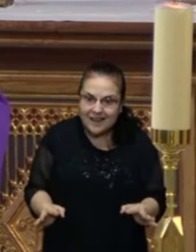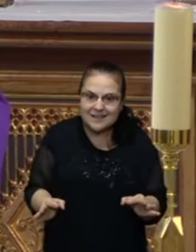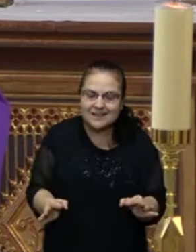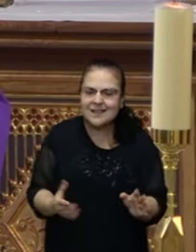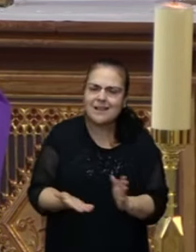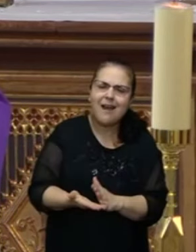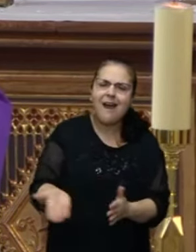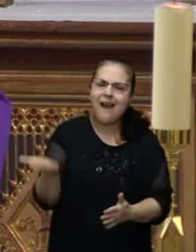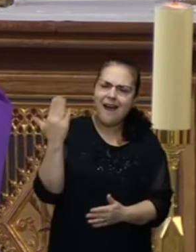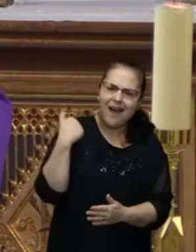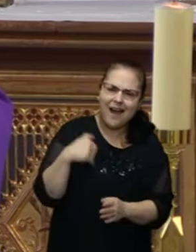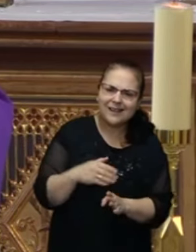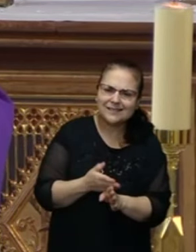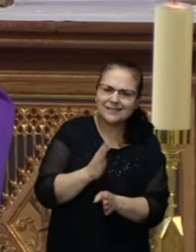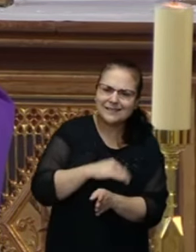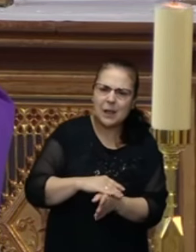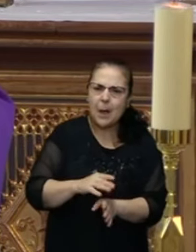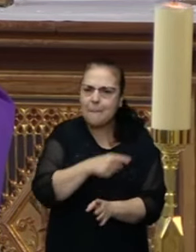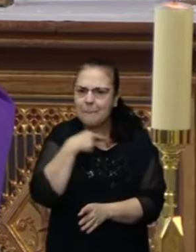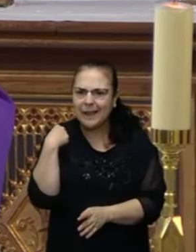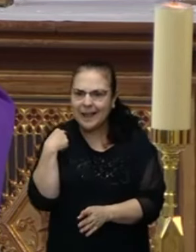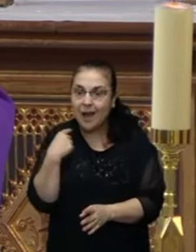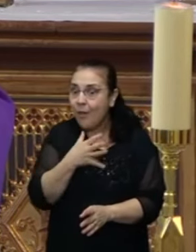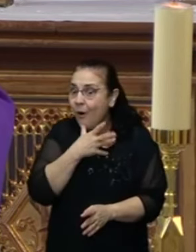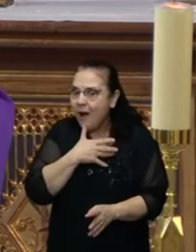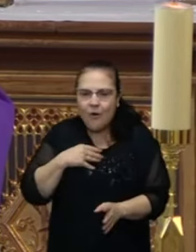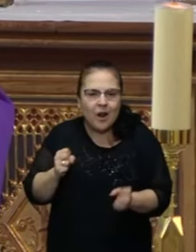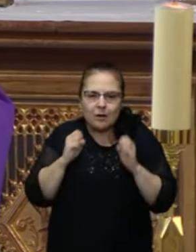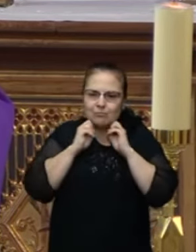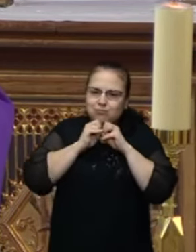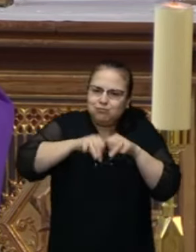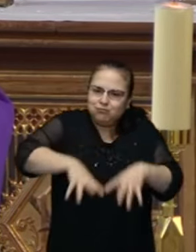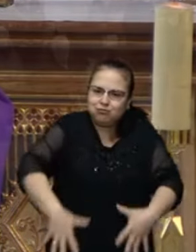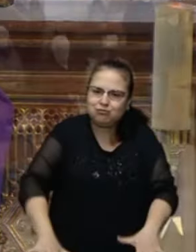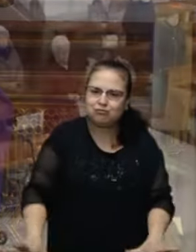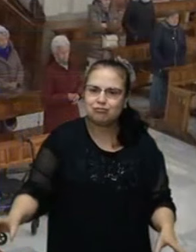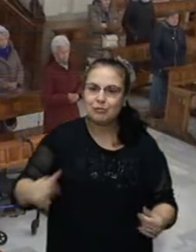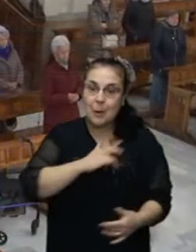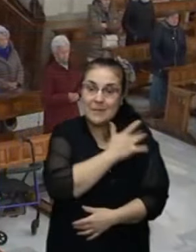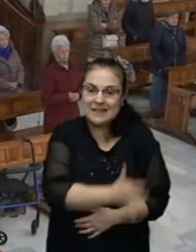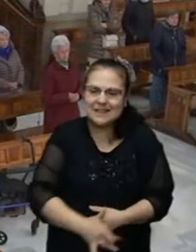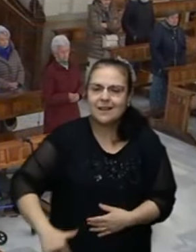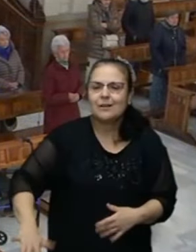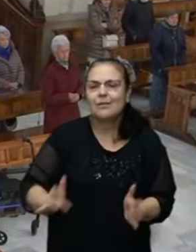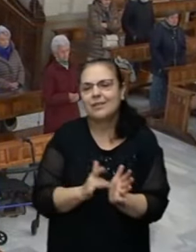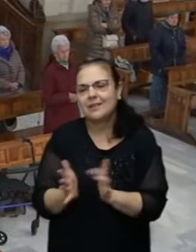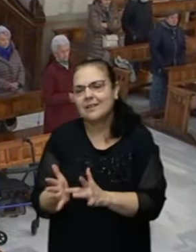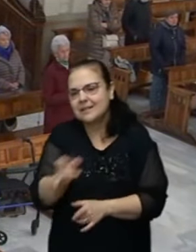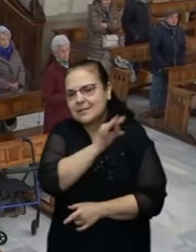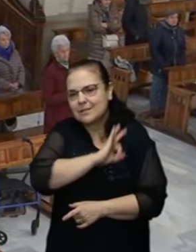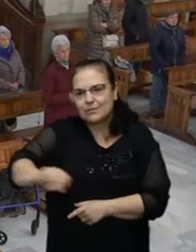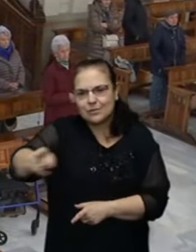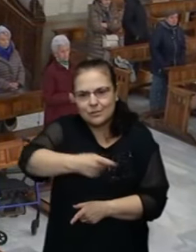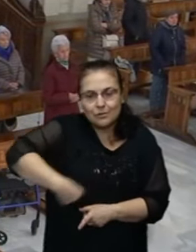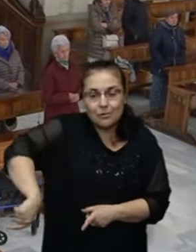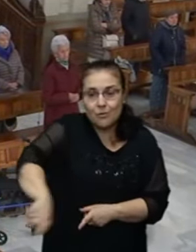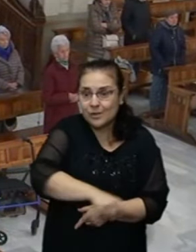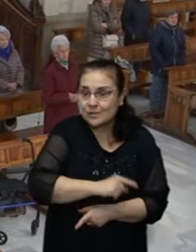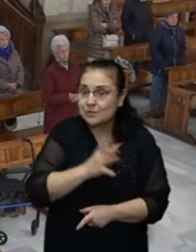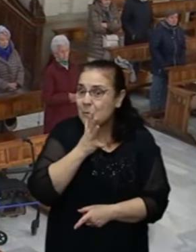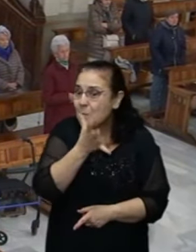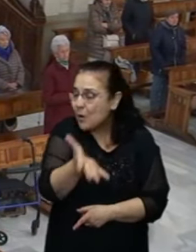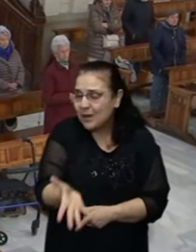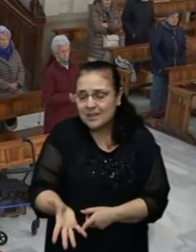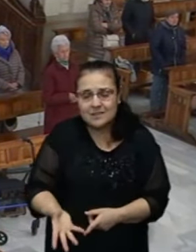el pecado, se ha desbordado tu misericordia en Cristo, Señor nuestro. Por